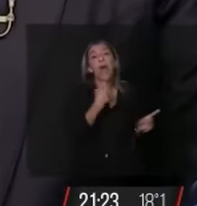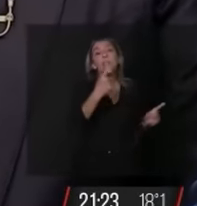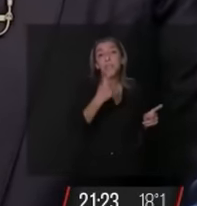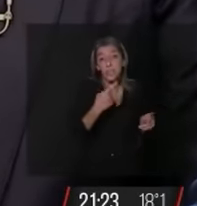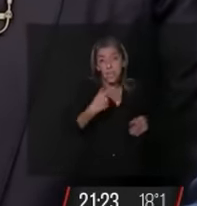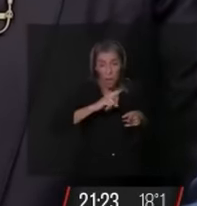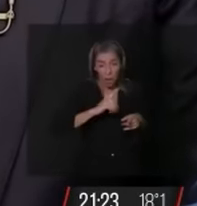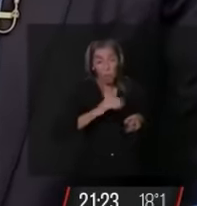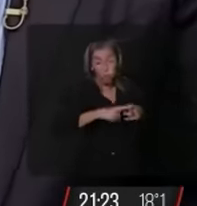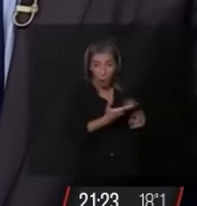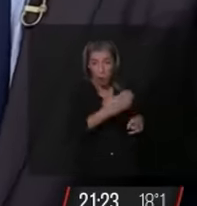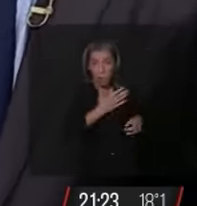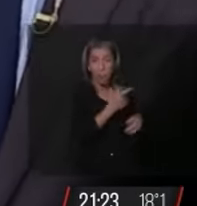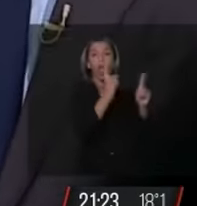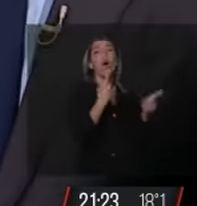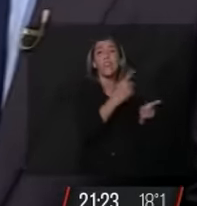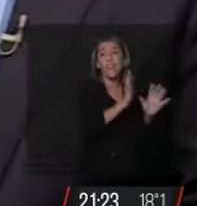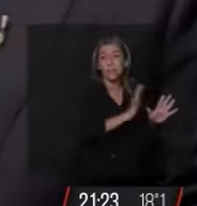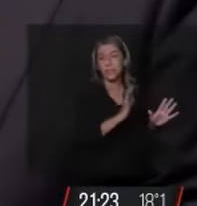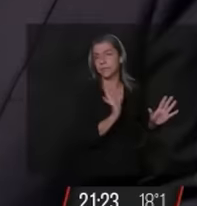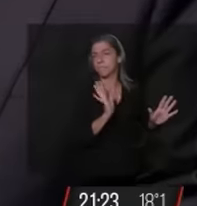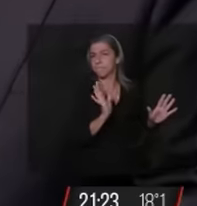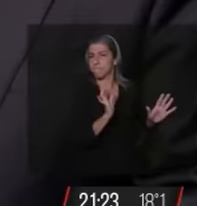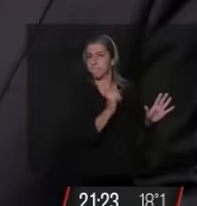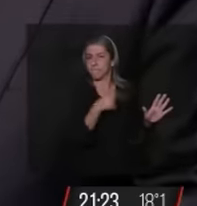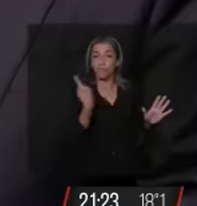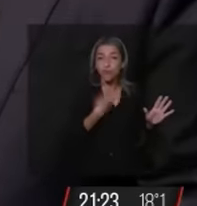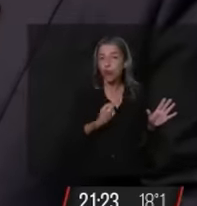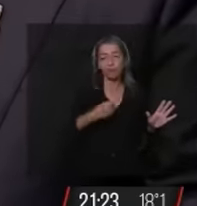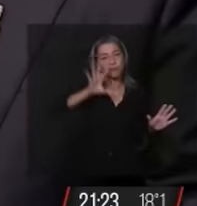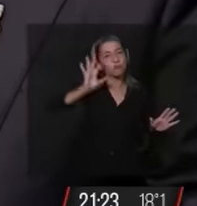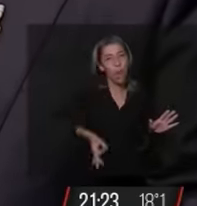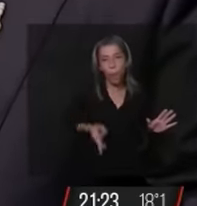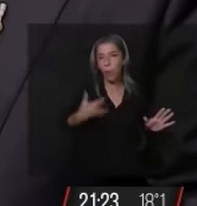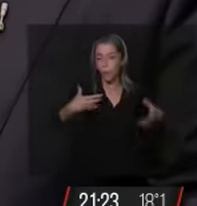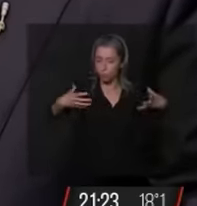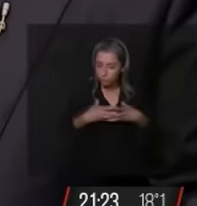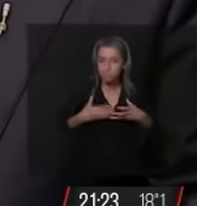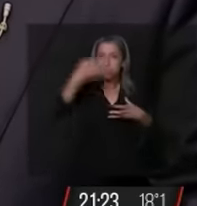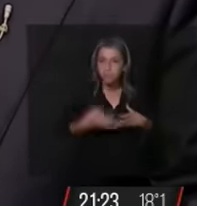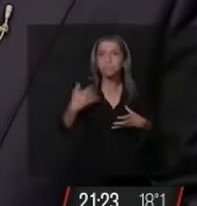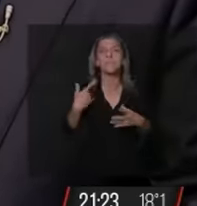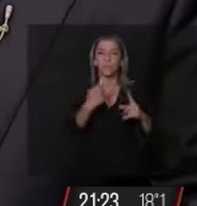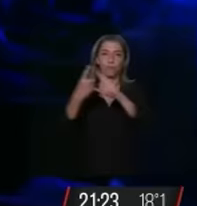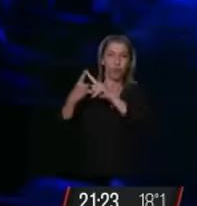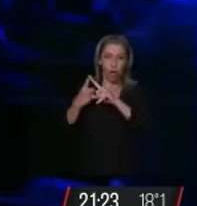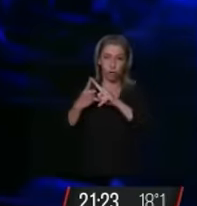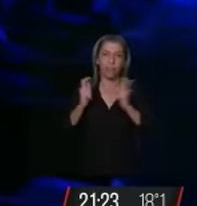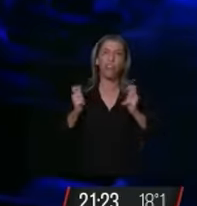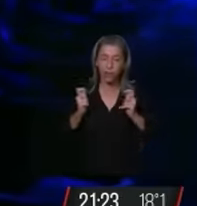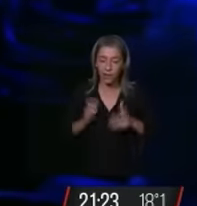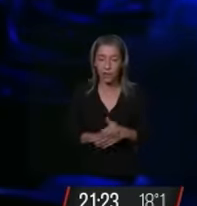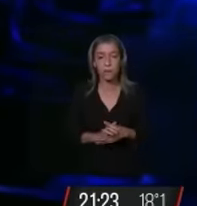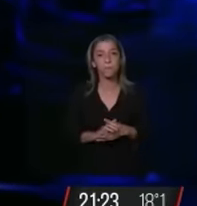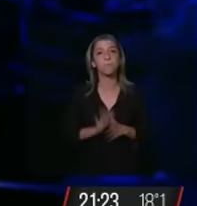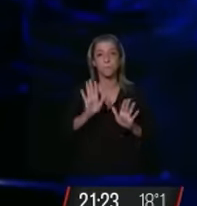quiere decir que sea la posición de nosotros respecto a la Santa Sede, a la cual respetamos de todos Javier modos. Milei, su tiempo, por favor. Tiene